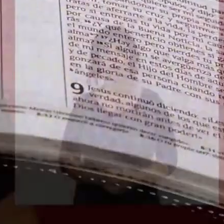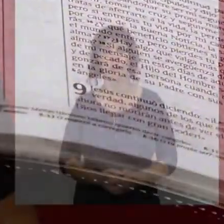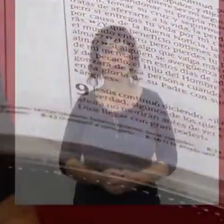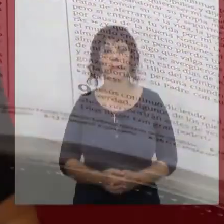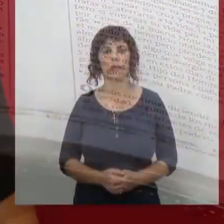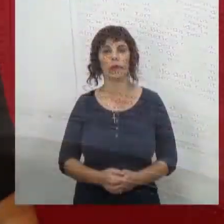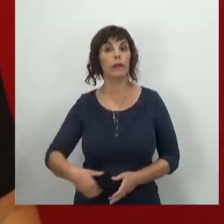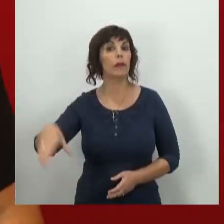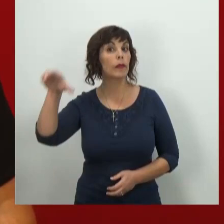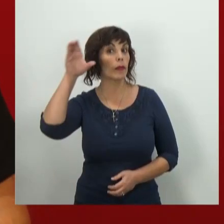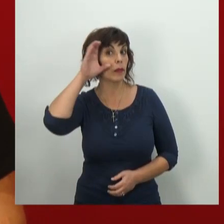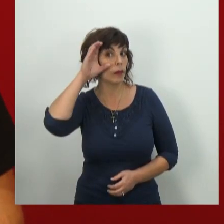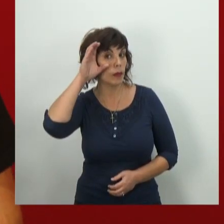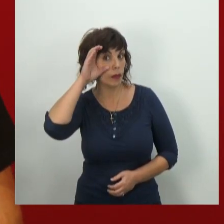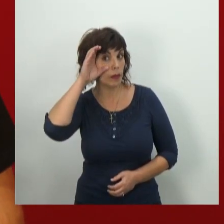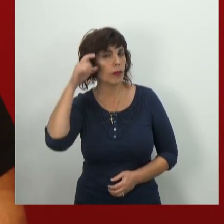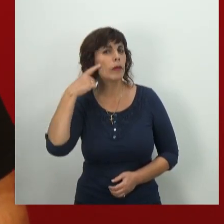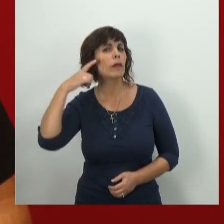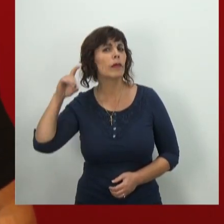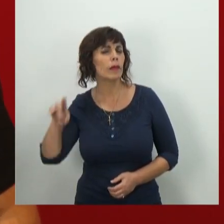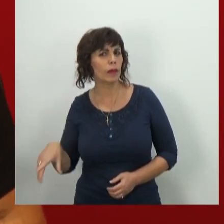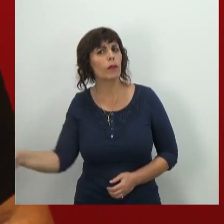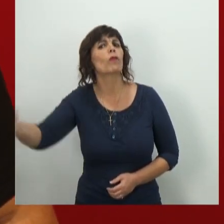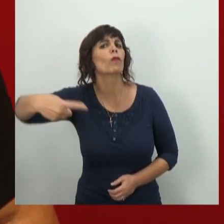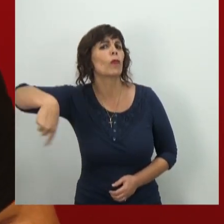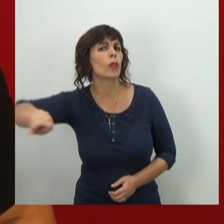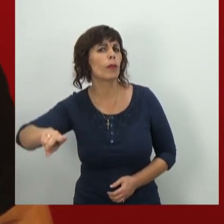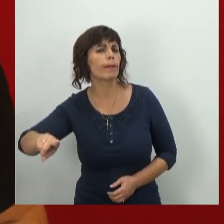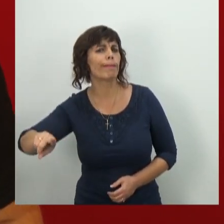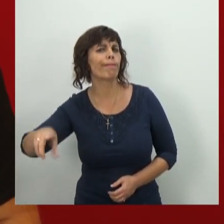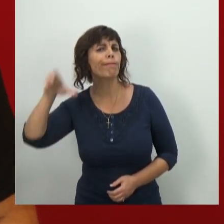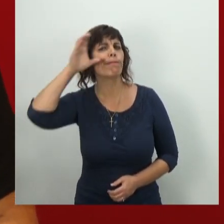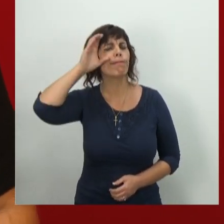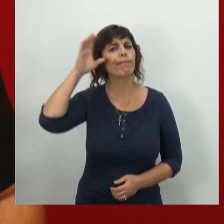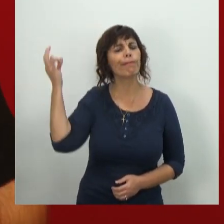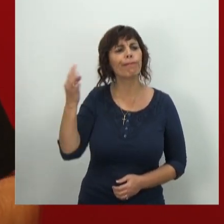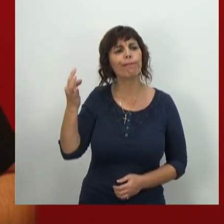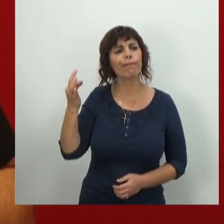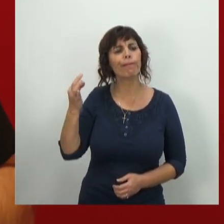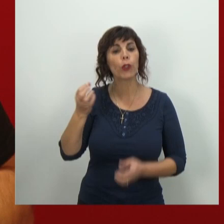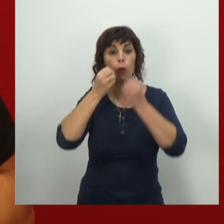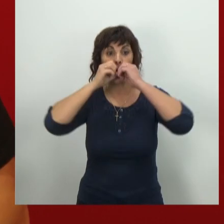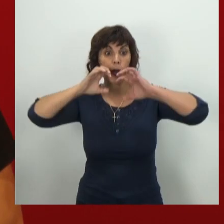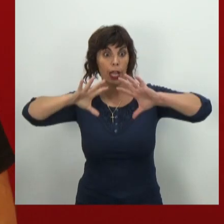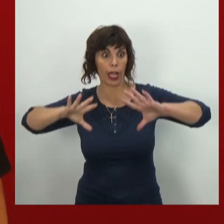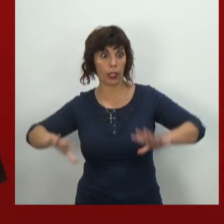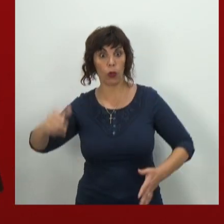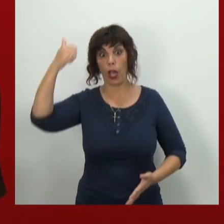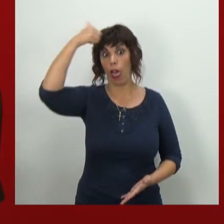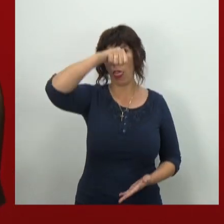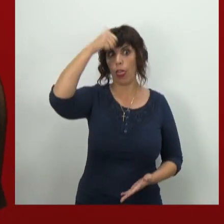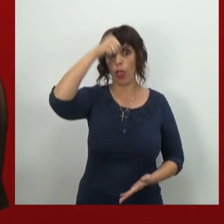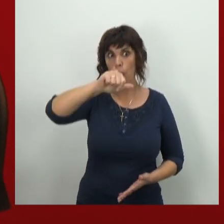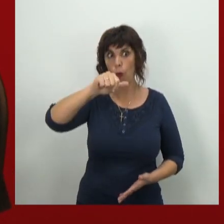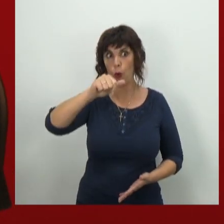Oíd, pues, vosotros, la parábola del sembrador. Cuando alguno oye la palabra